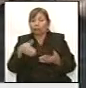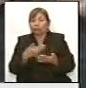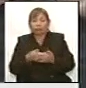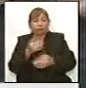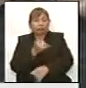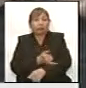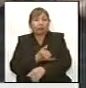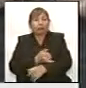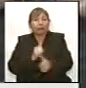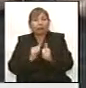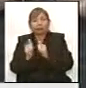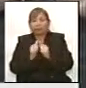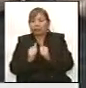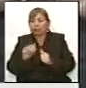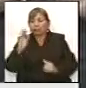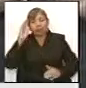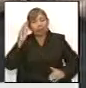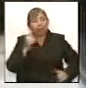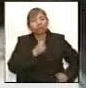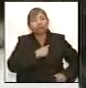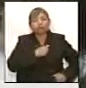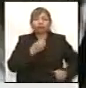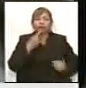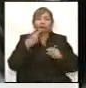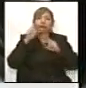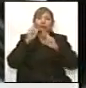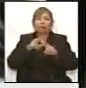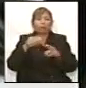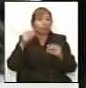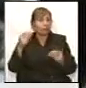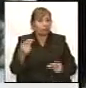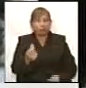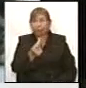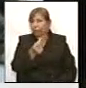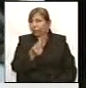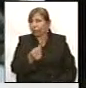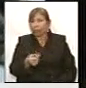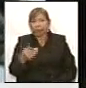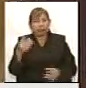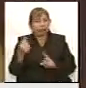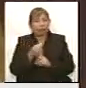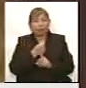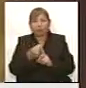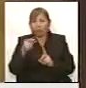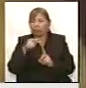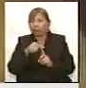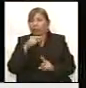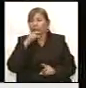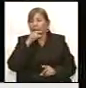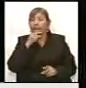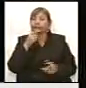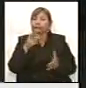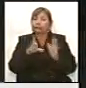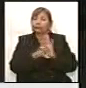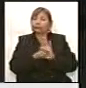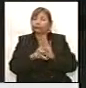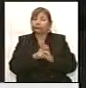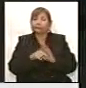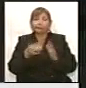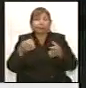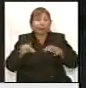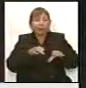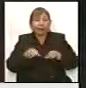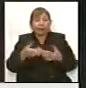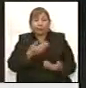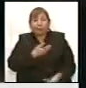entidades competentes que permitan brindar una respuesta oportuna a las víctimas de violencia. La presente ley establece el marco de acción